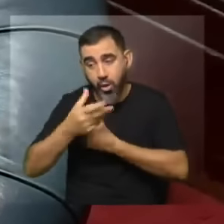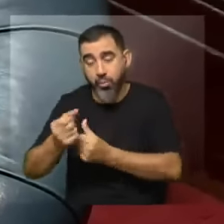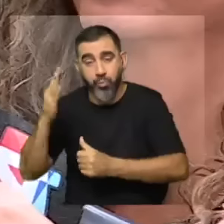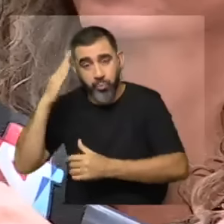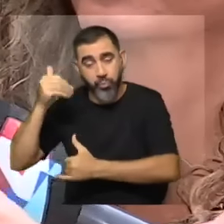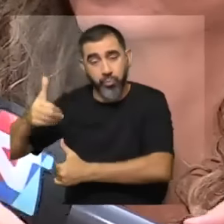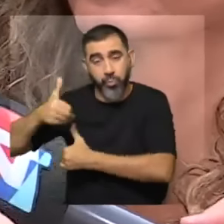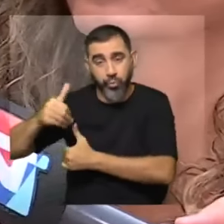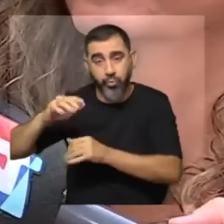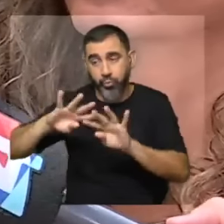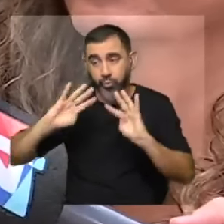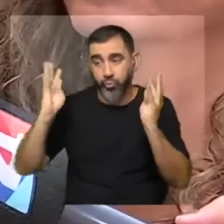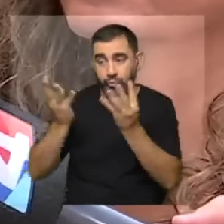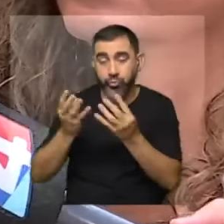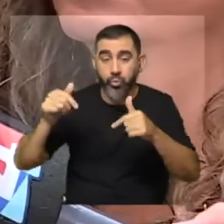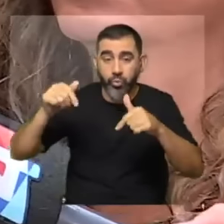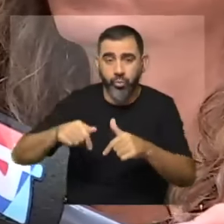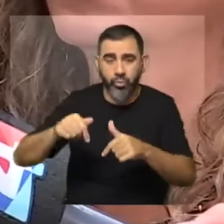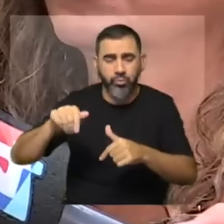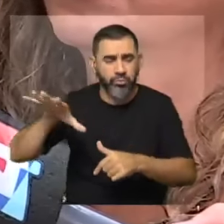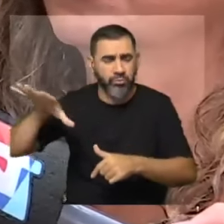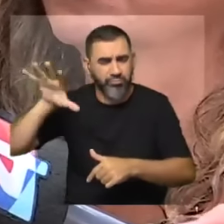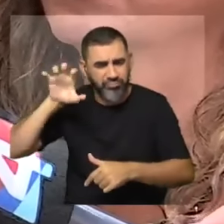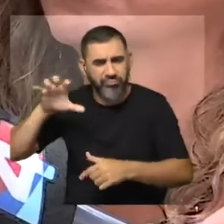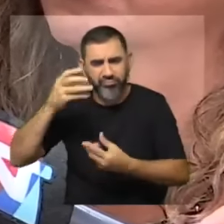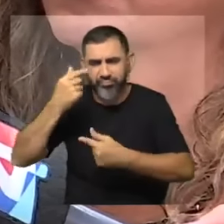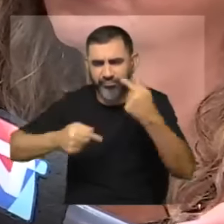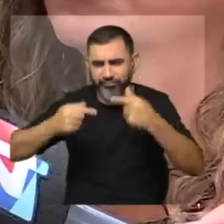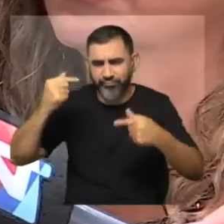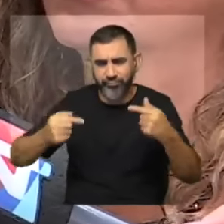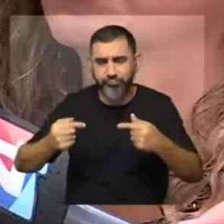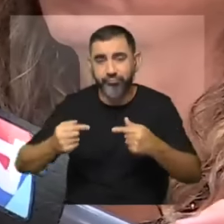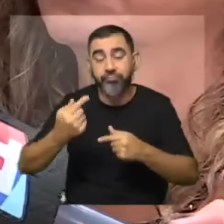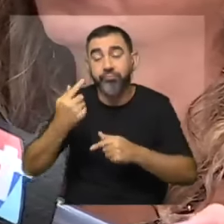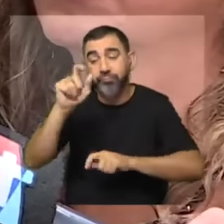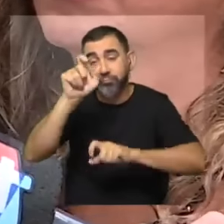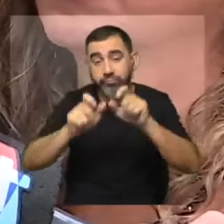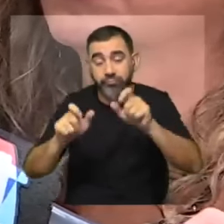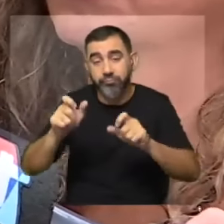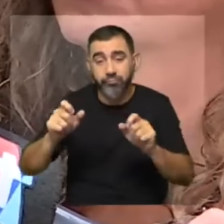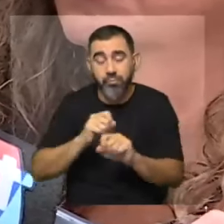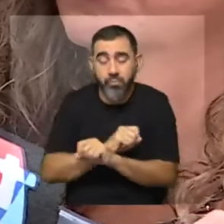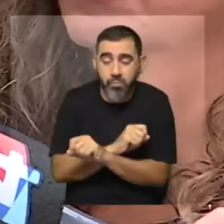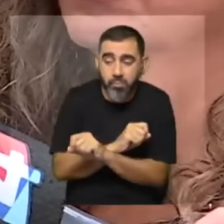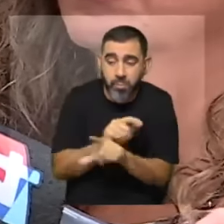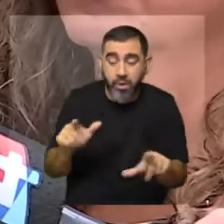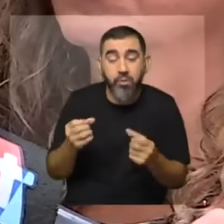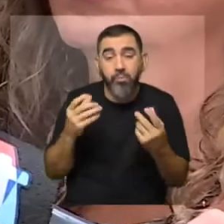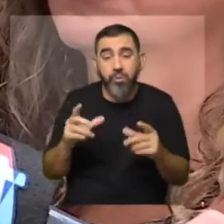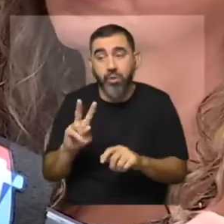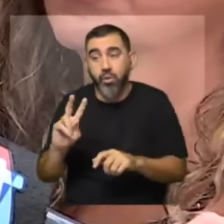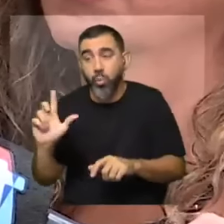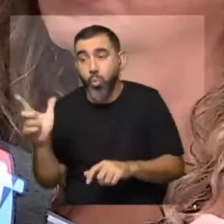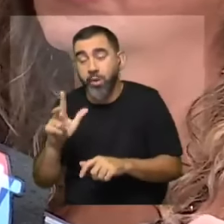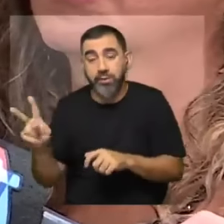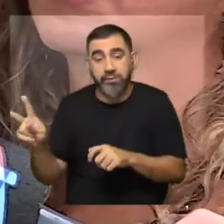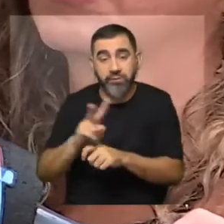ejército hoy lo que me está pasando Es que estoy escuchando demasiado ruido y la población está pasando mal porque se siente